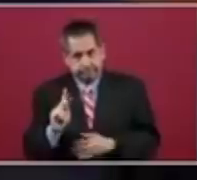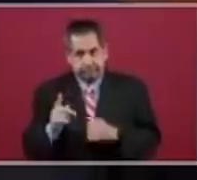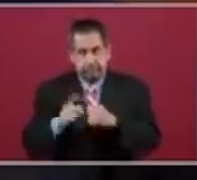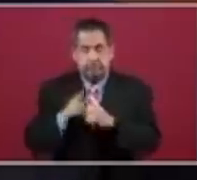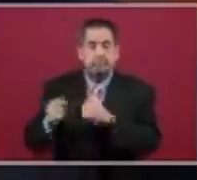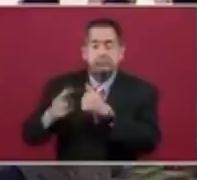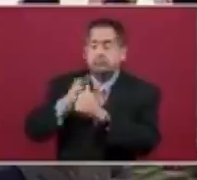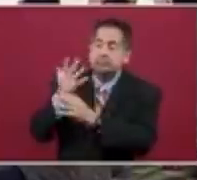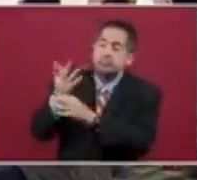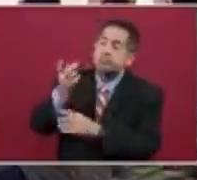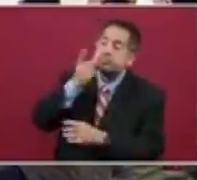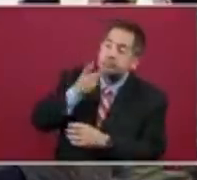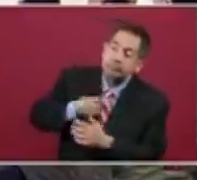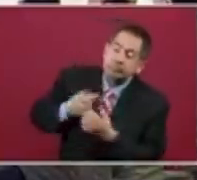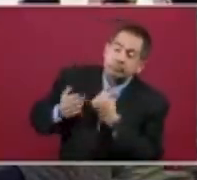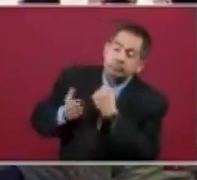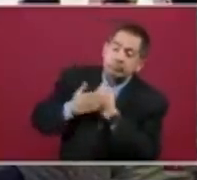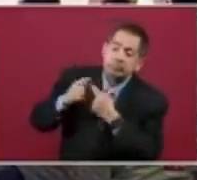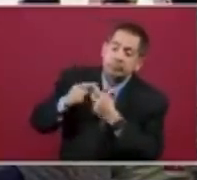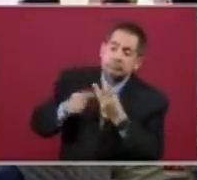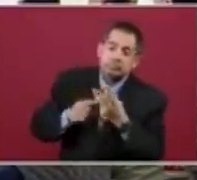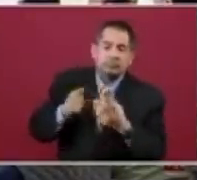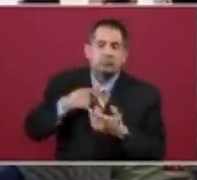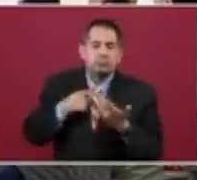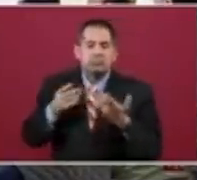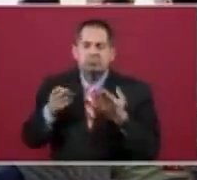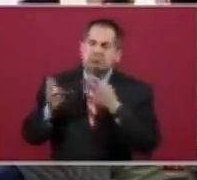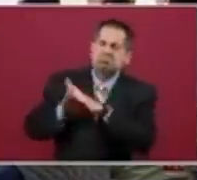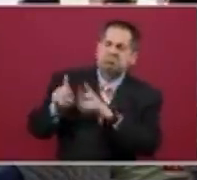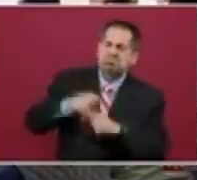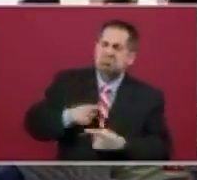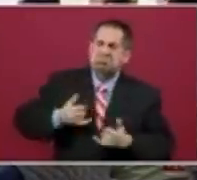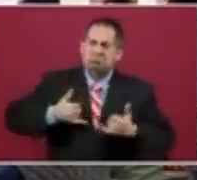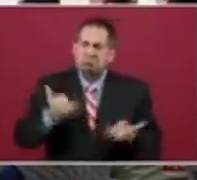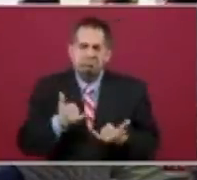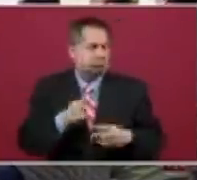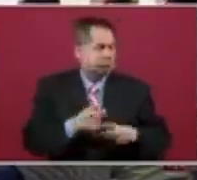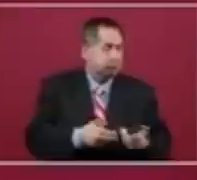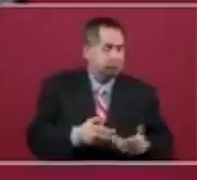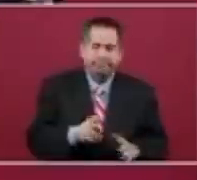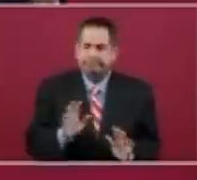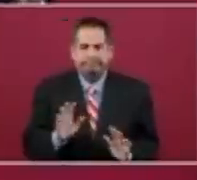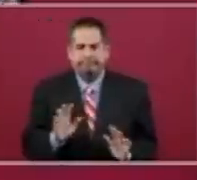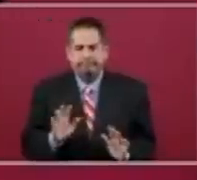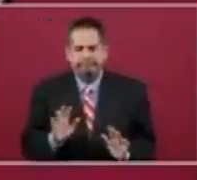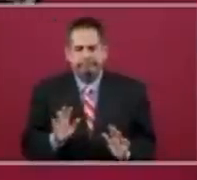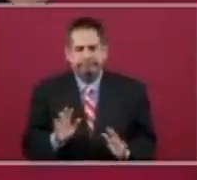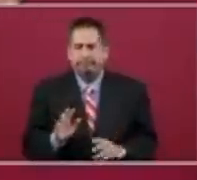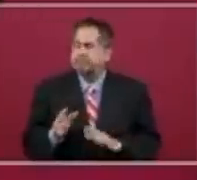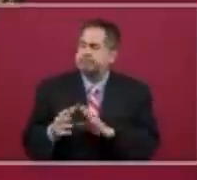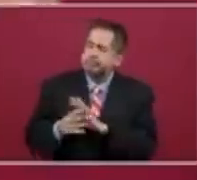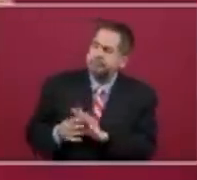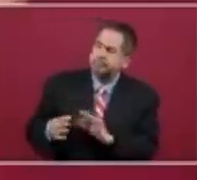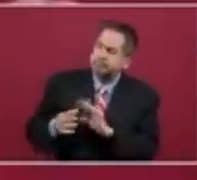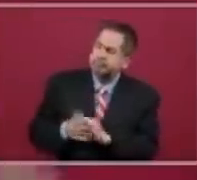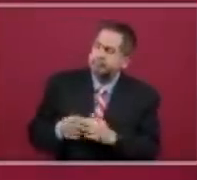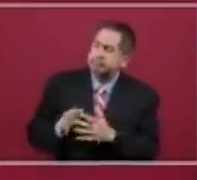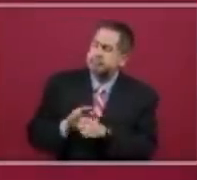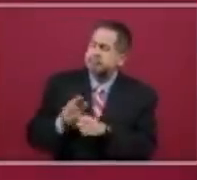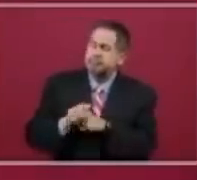ellos digan, no nos vamos a cerrar. O sea, es que se tengan